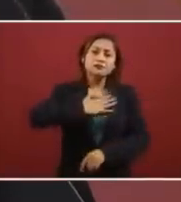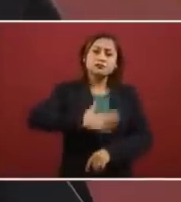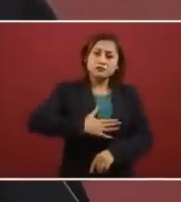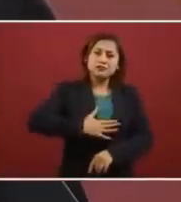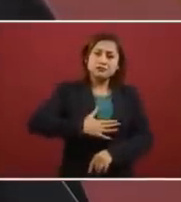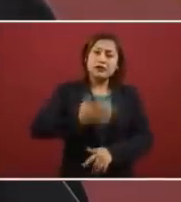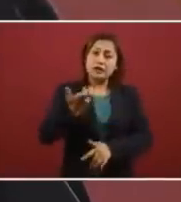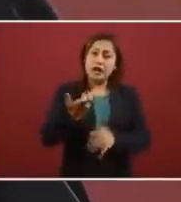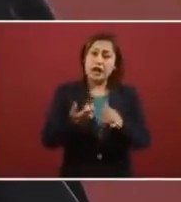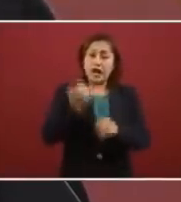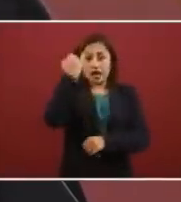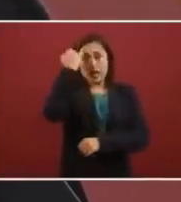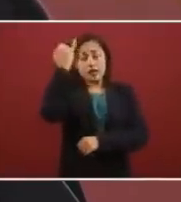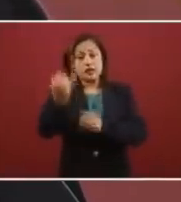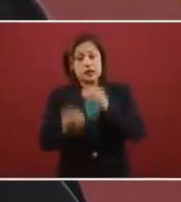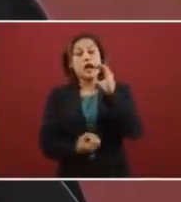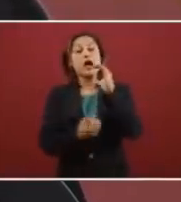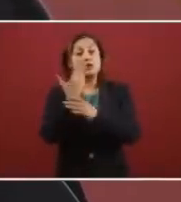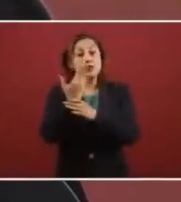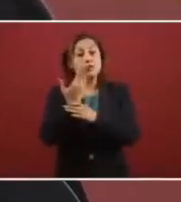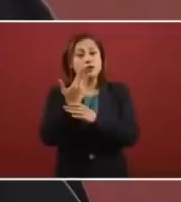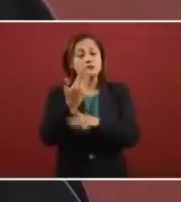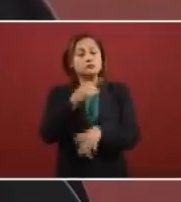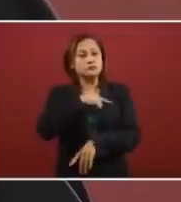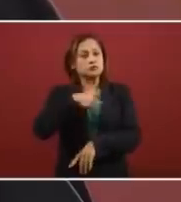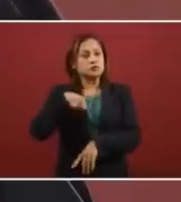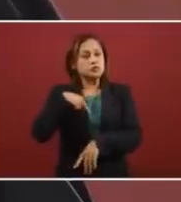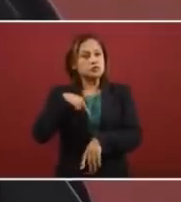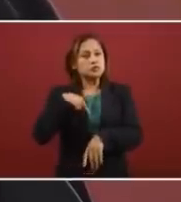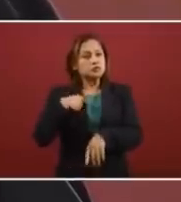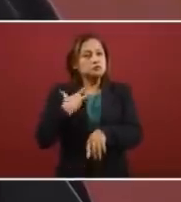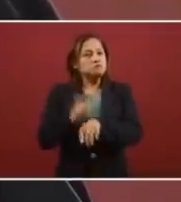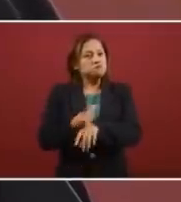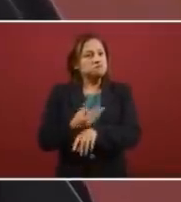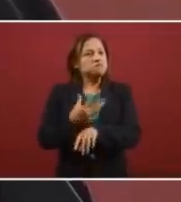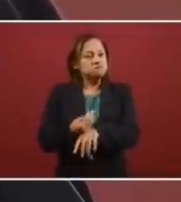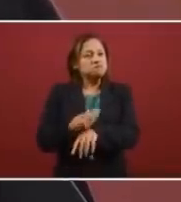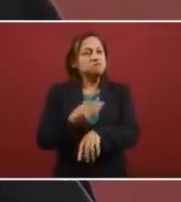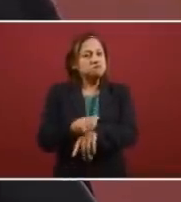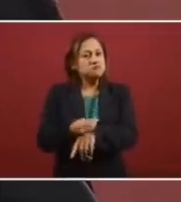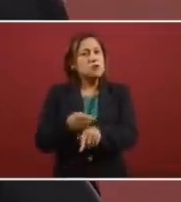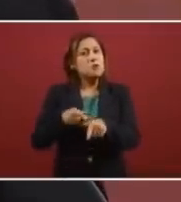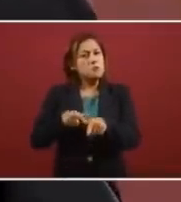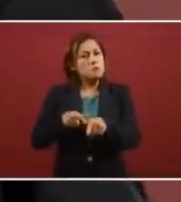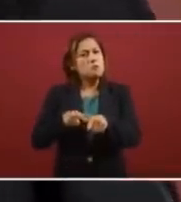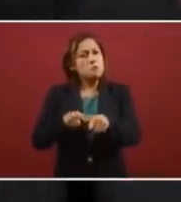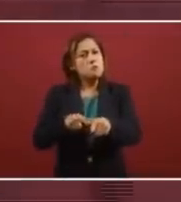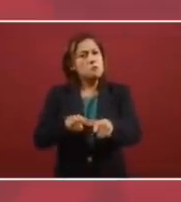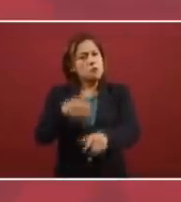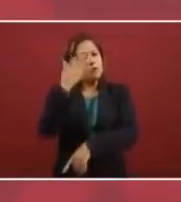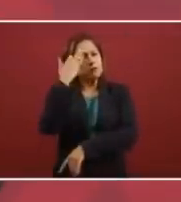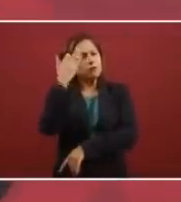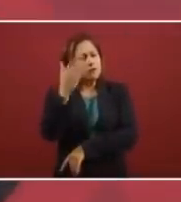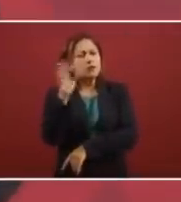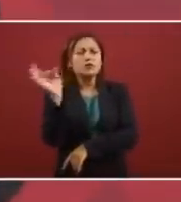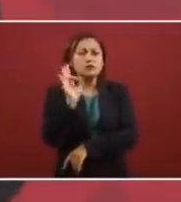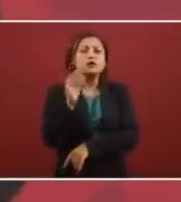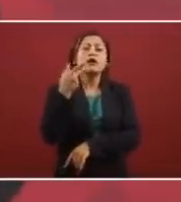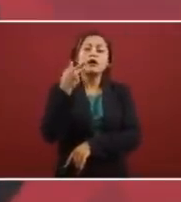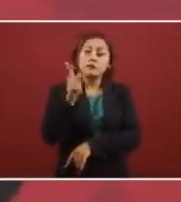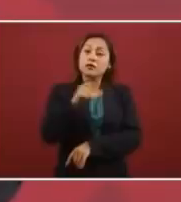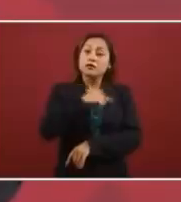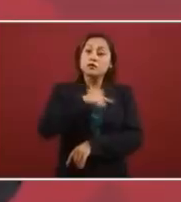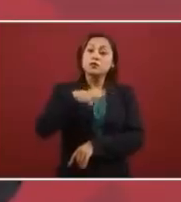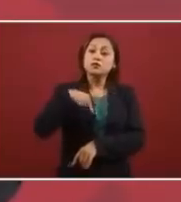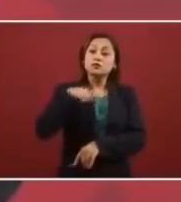mejor tiempo pero vamos a resolver el problema vamos a tender el principal problema que es el de